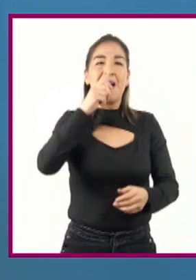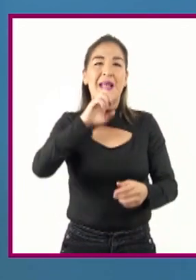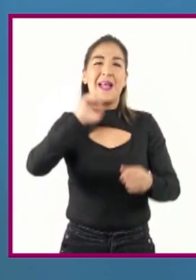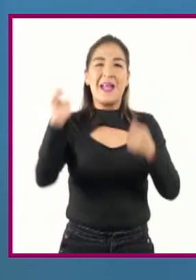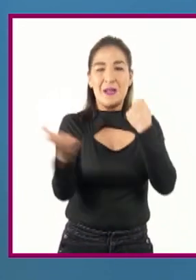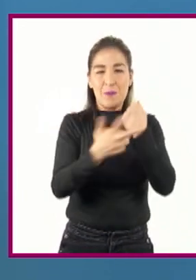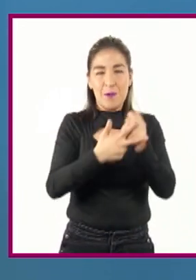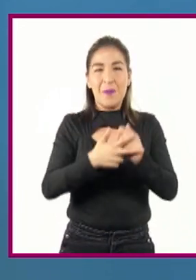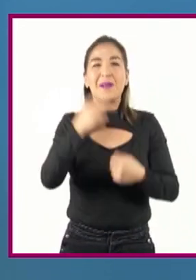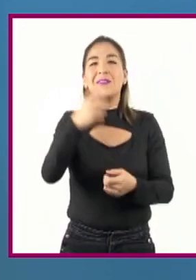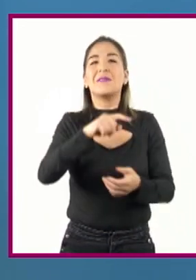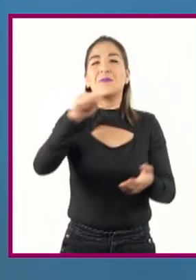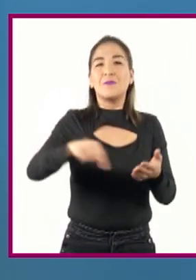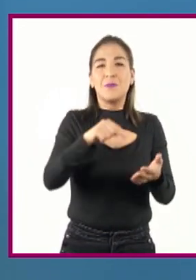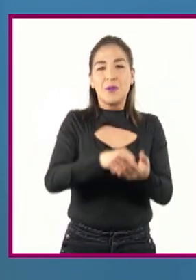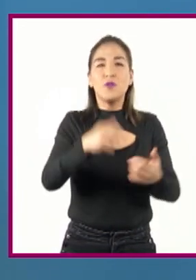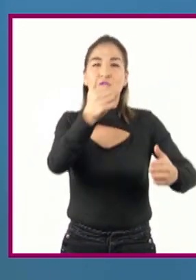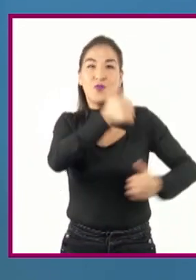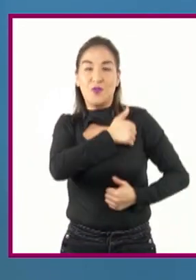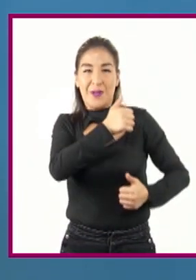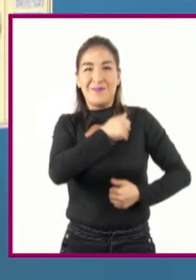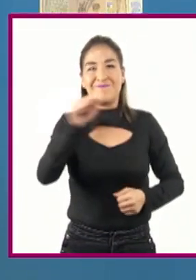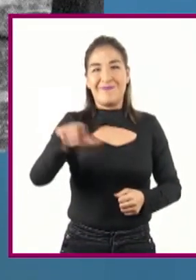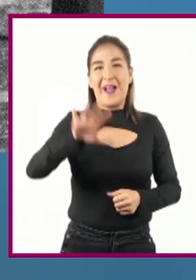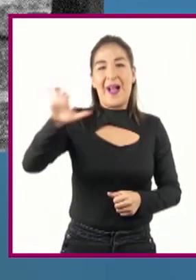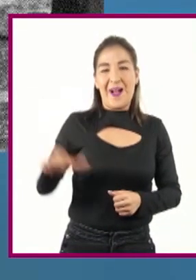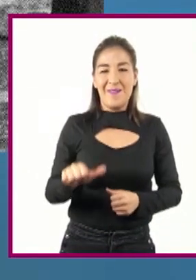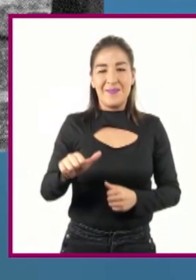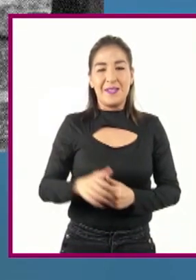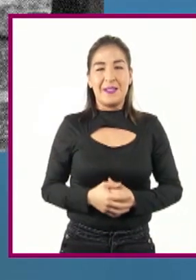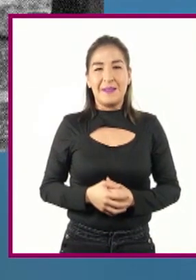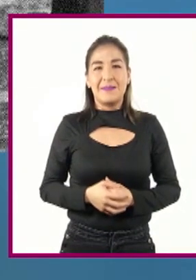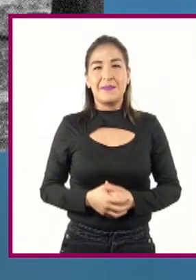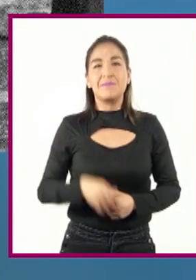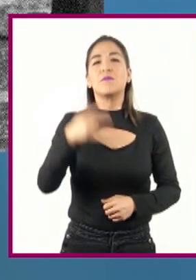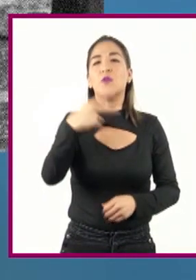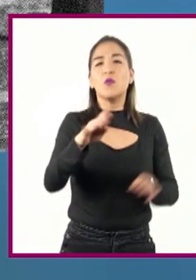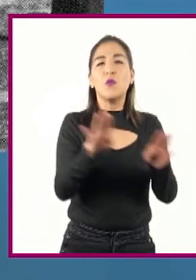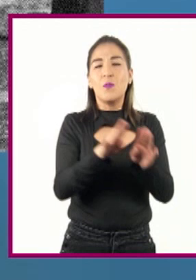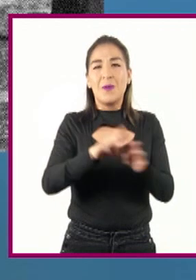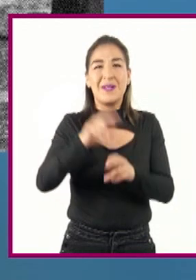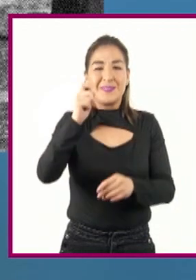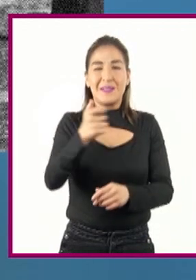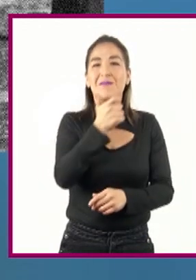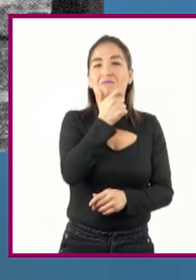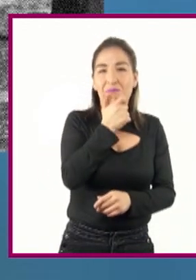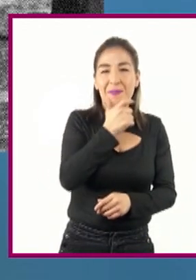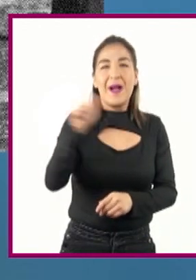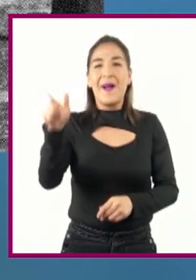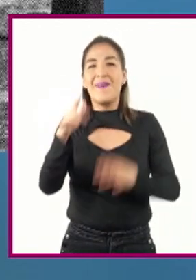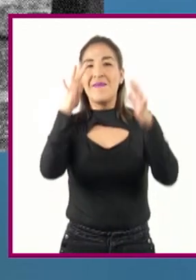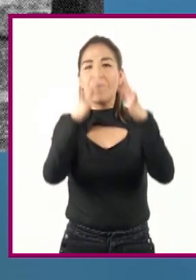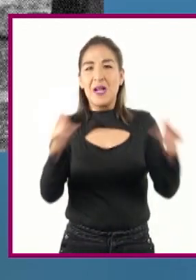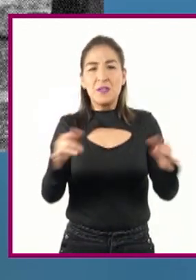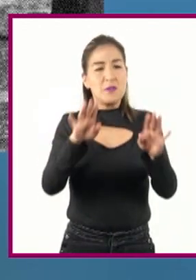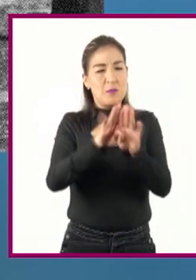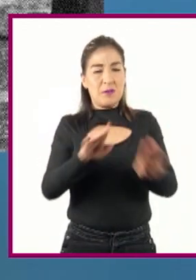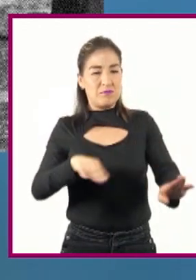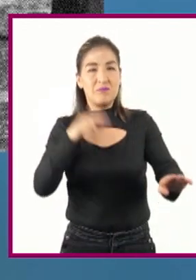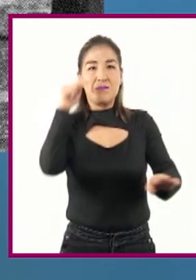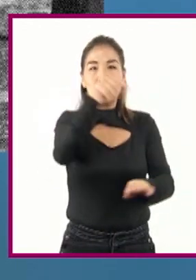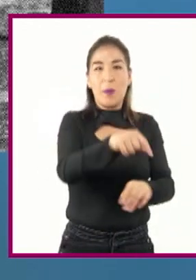europeos, integrados por soldados africanos en nombre del Reino Unido y Francia, atacaron